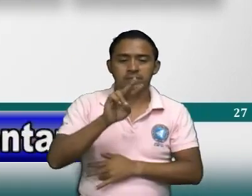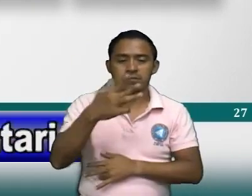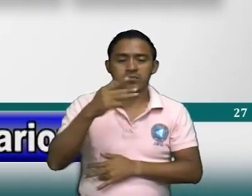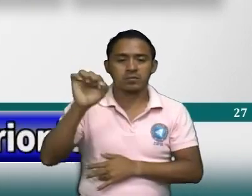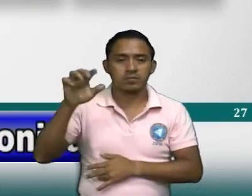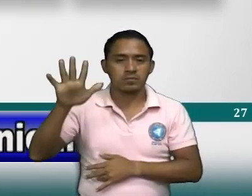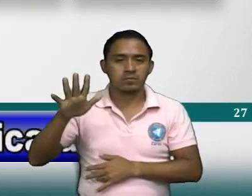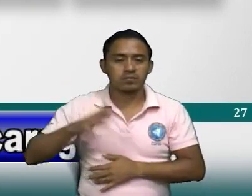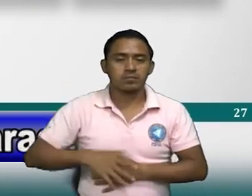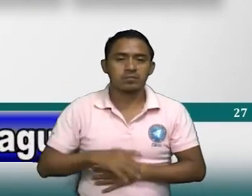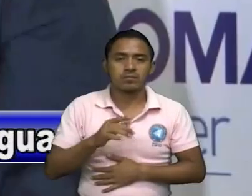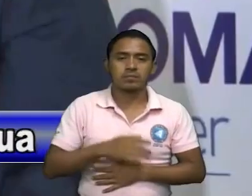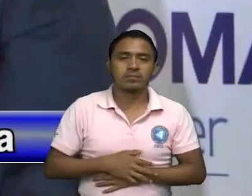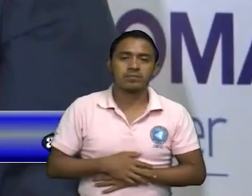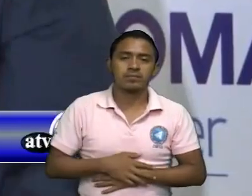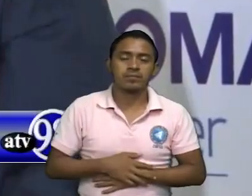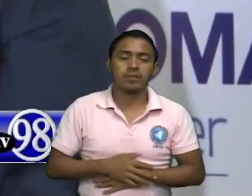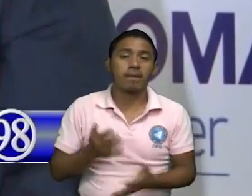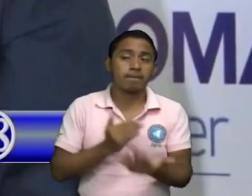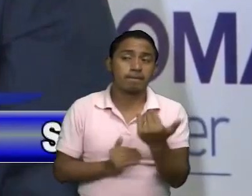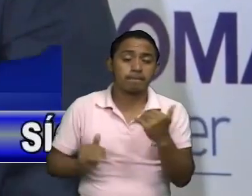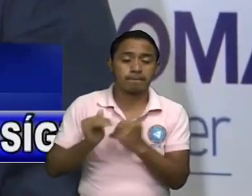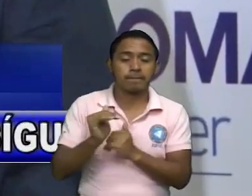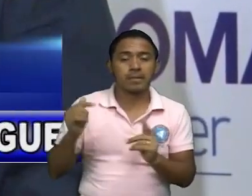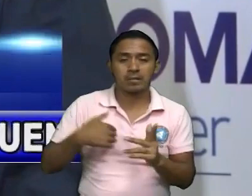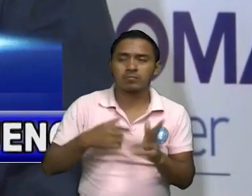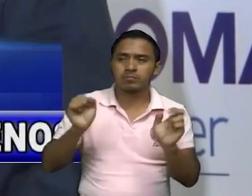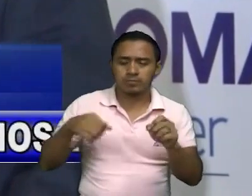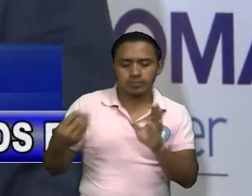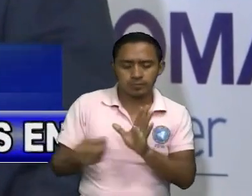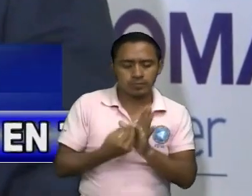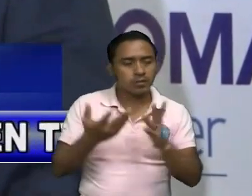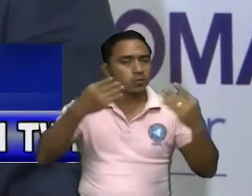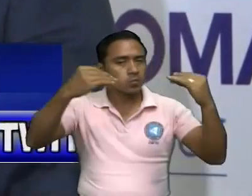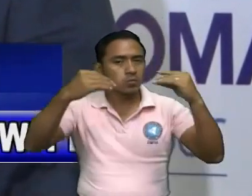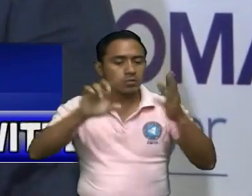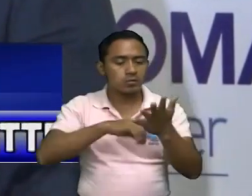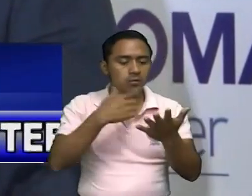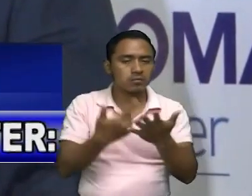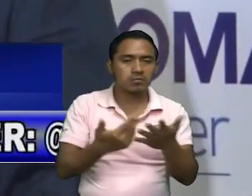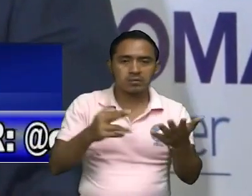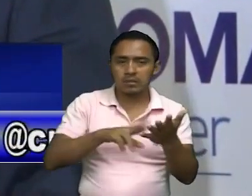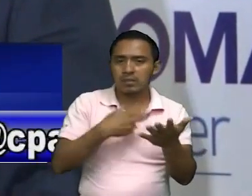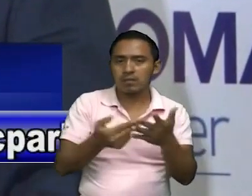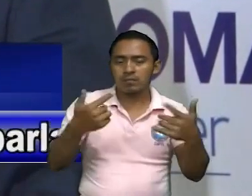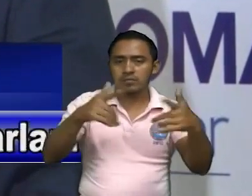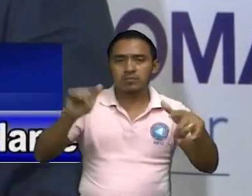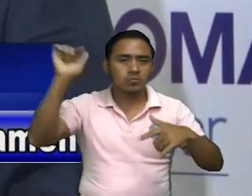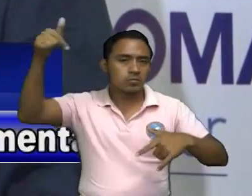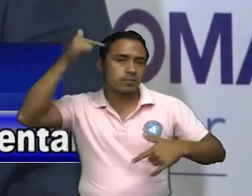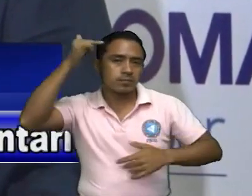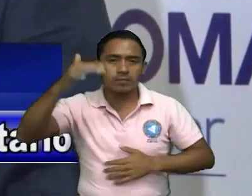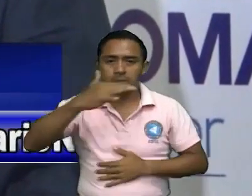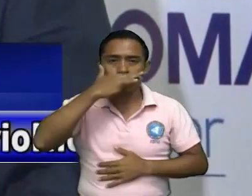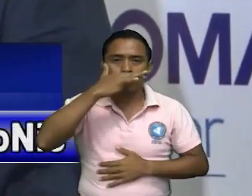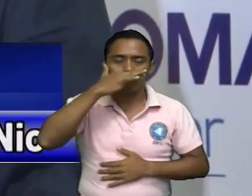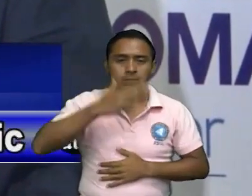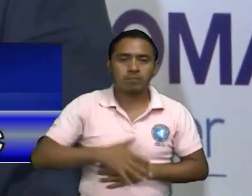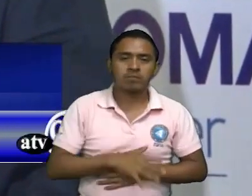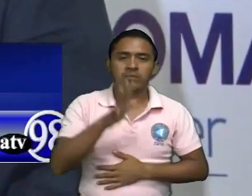29.1. Tendría más oportunidades de acceder a educación gratuita con un gobierno del